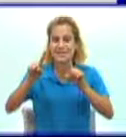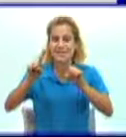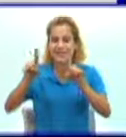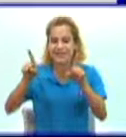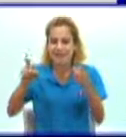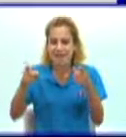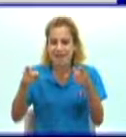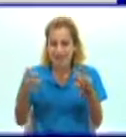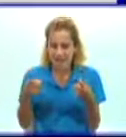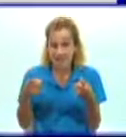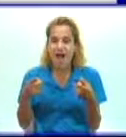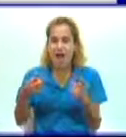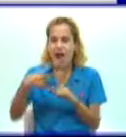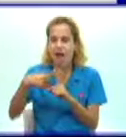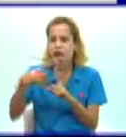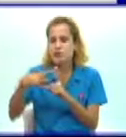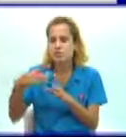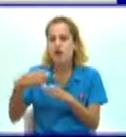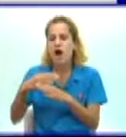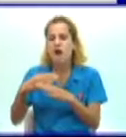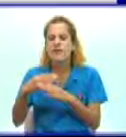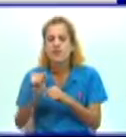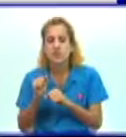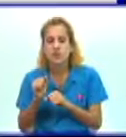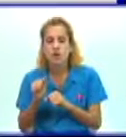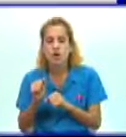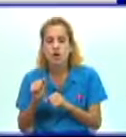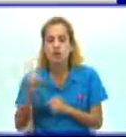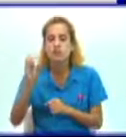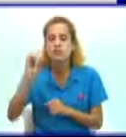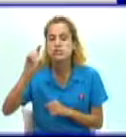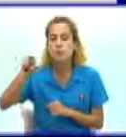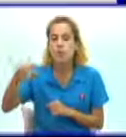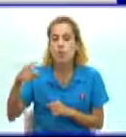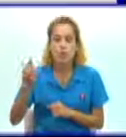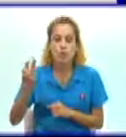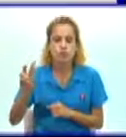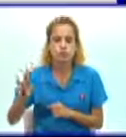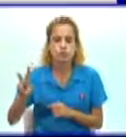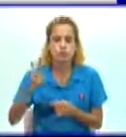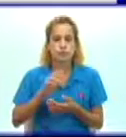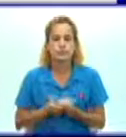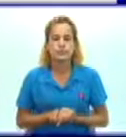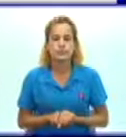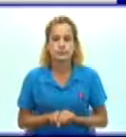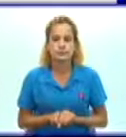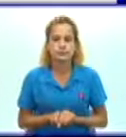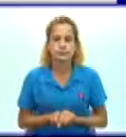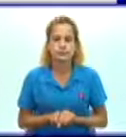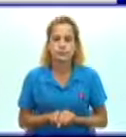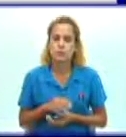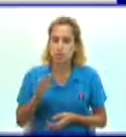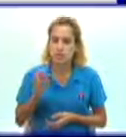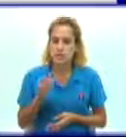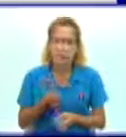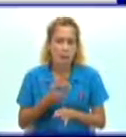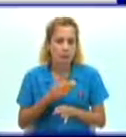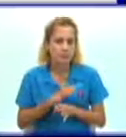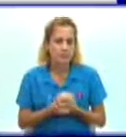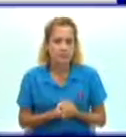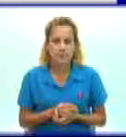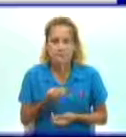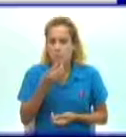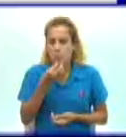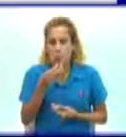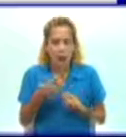paréntesis, que es la adición de una fracción 15 sobre 10 más 0,2. Yo les decía hace un momento, bueno, lo pueden